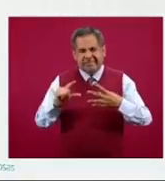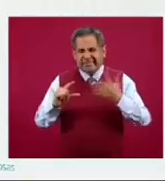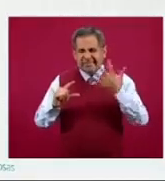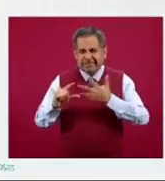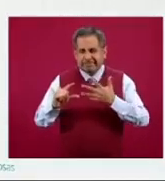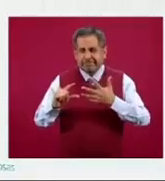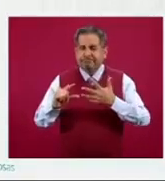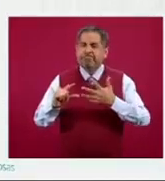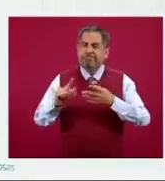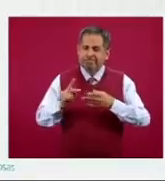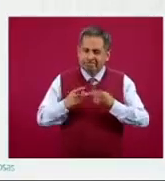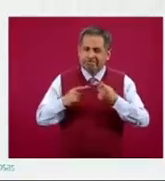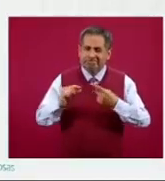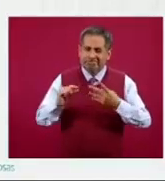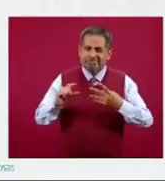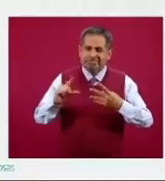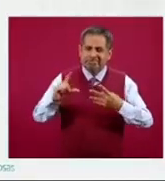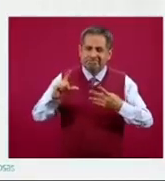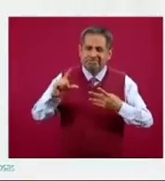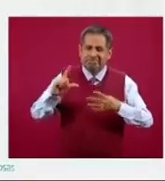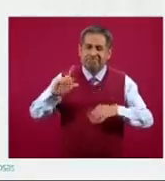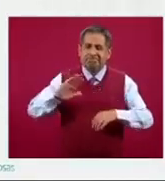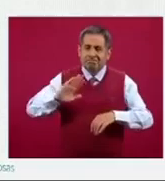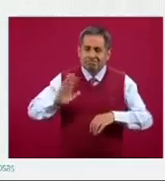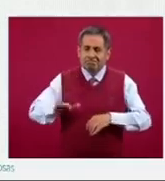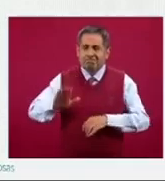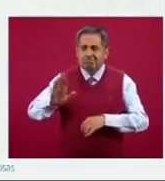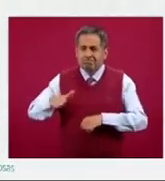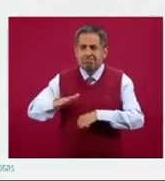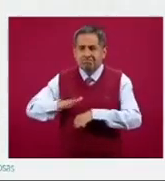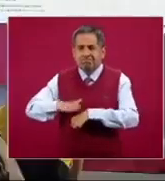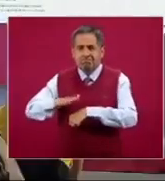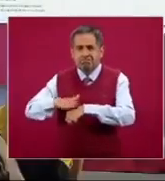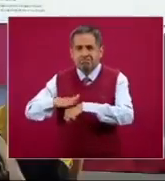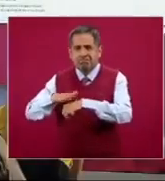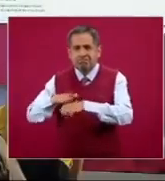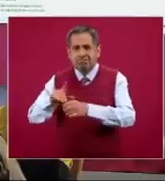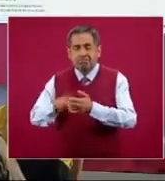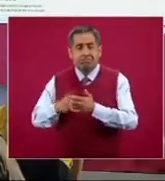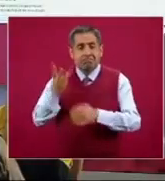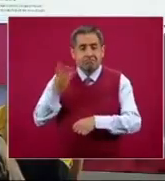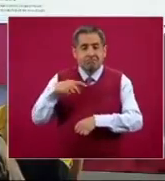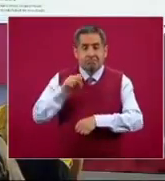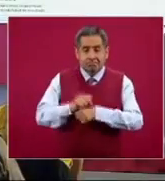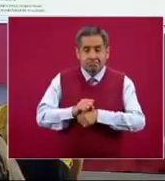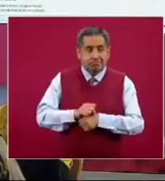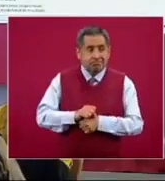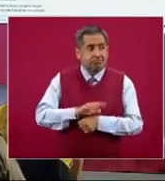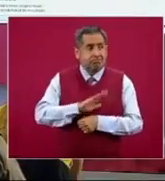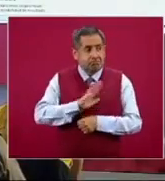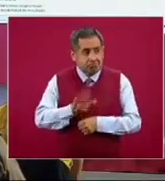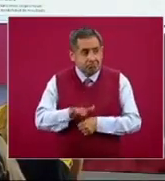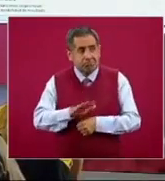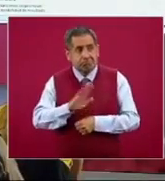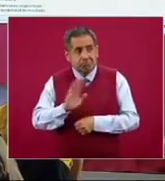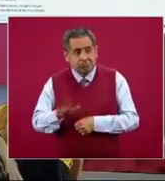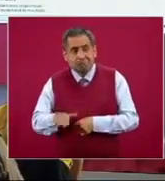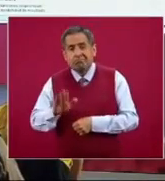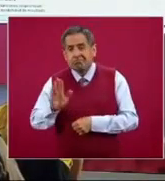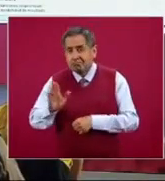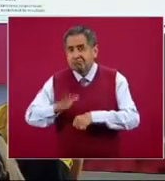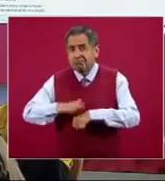interrumpió y empezó un crecimiento. Y lo hemos tenido por 3 semanas, la 42, la 43 y la